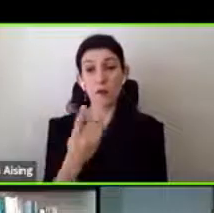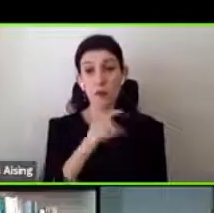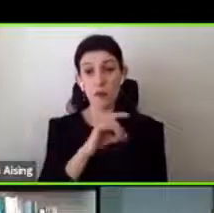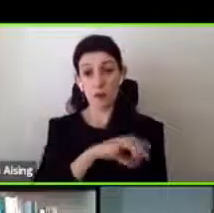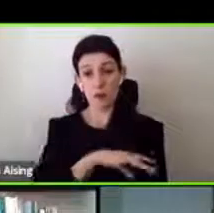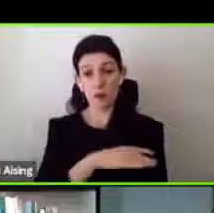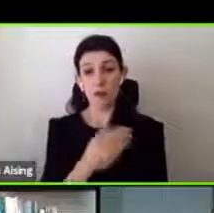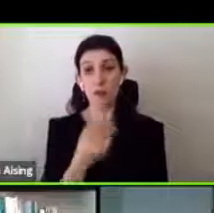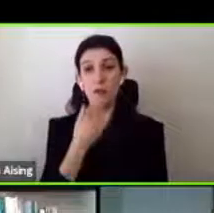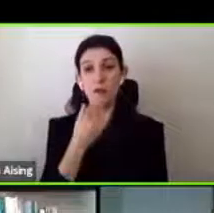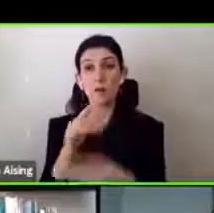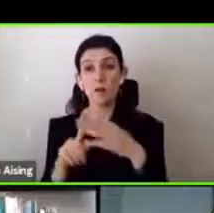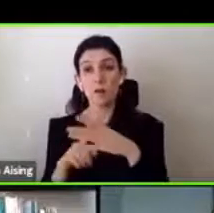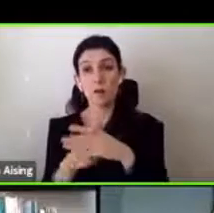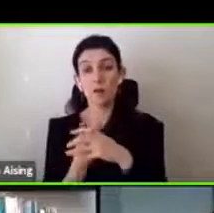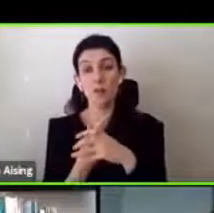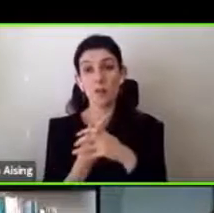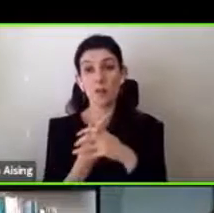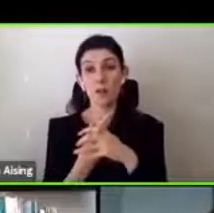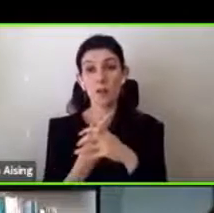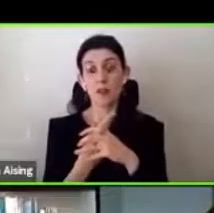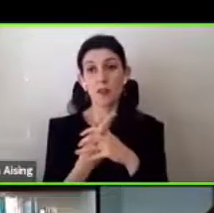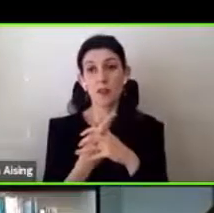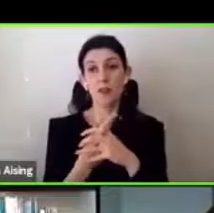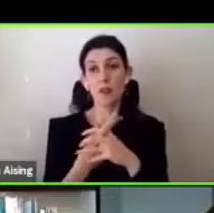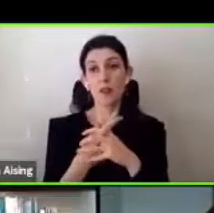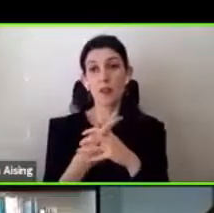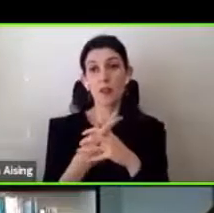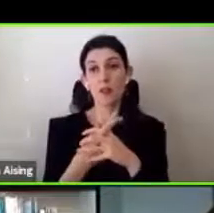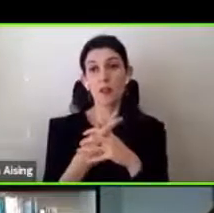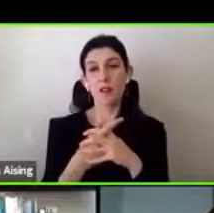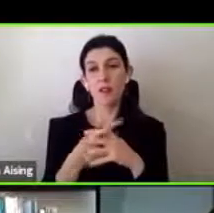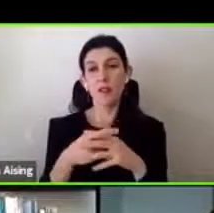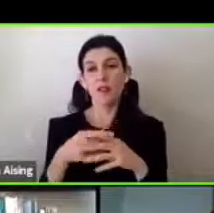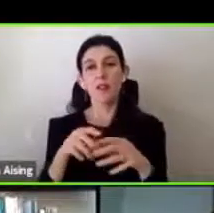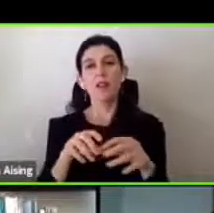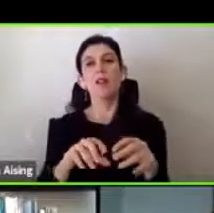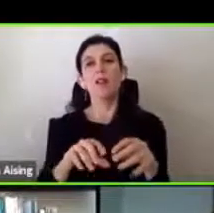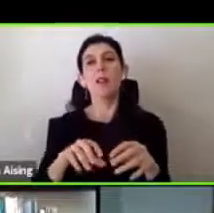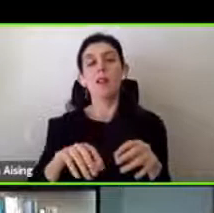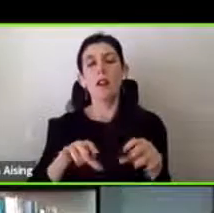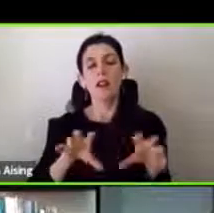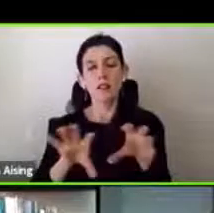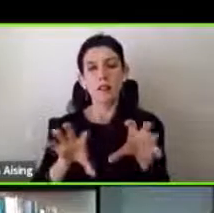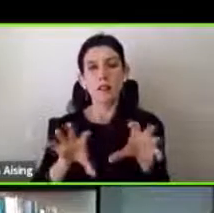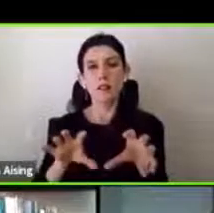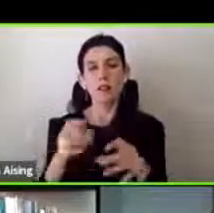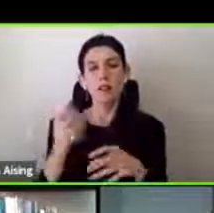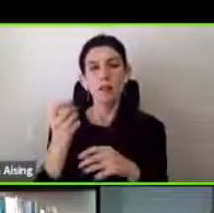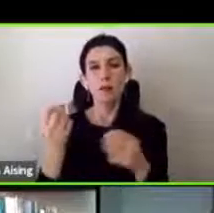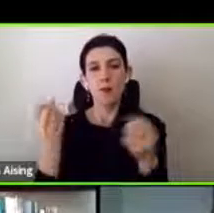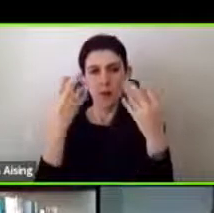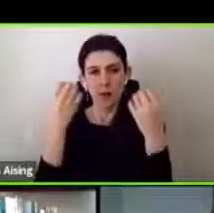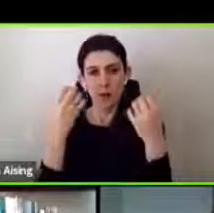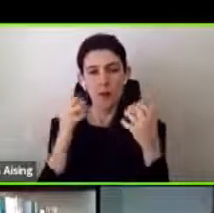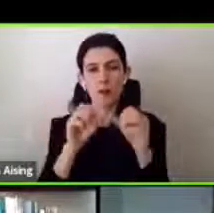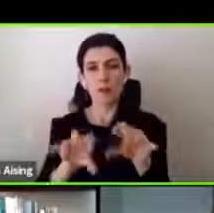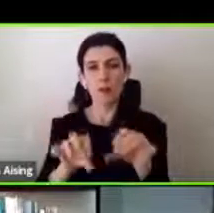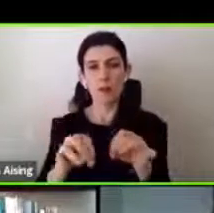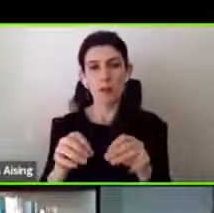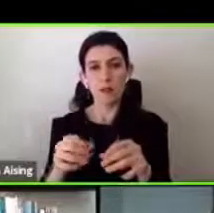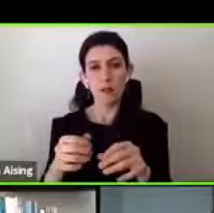es fundadora de las Jornadas Internacionales de Aprendizaje, Educación y Neurociencias. Es directora de la Fundación Cien y